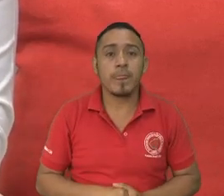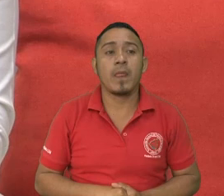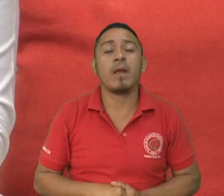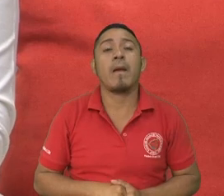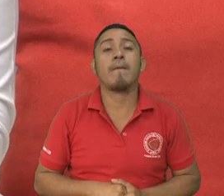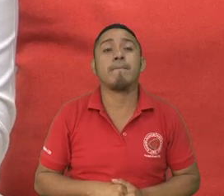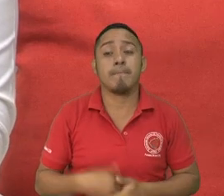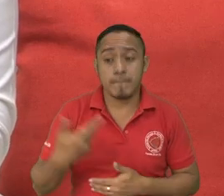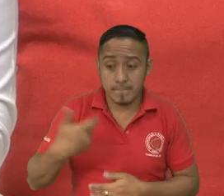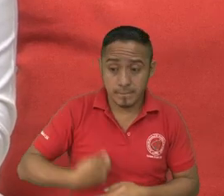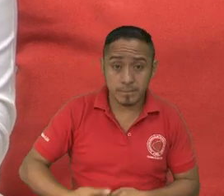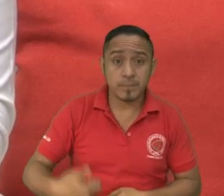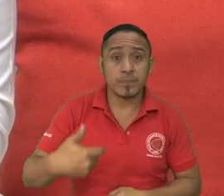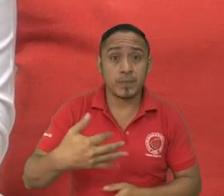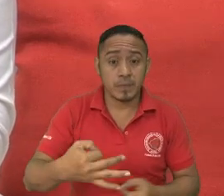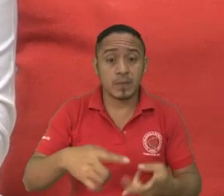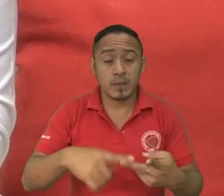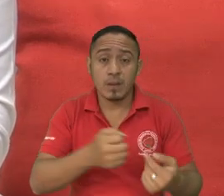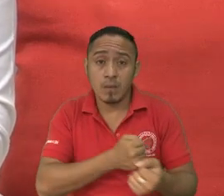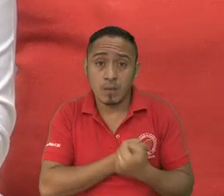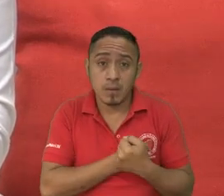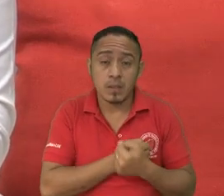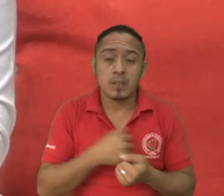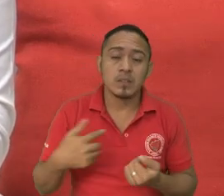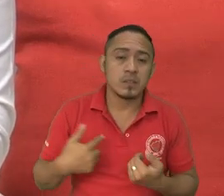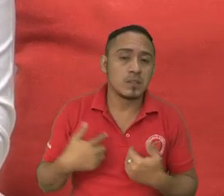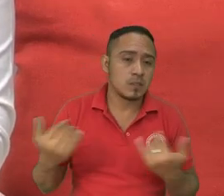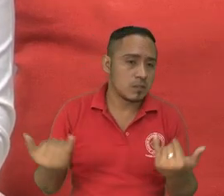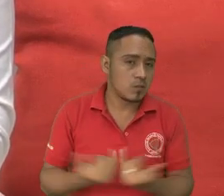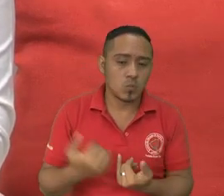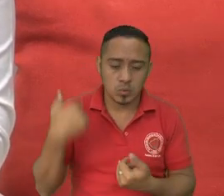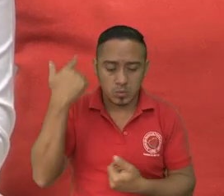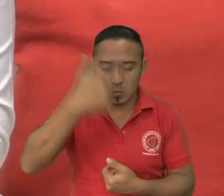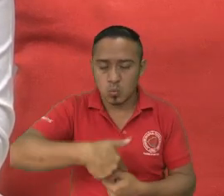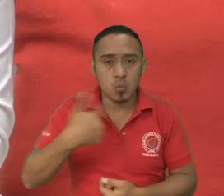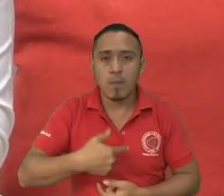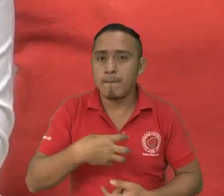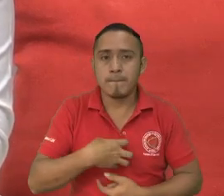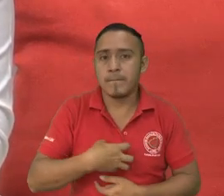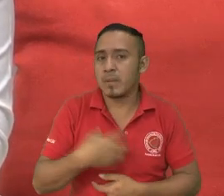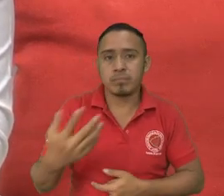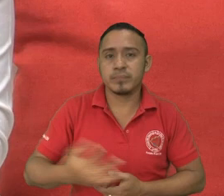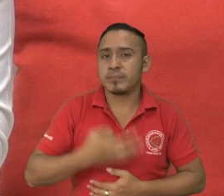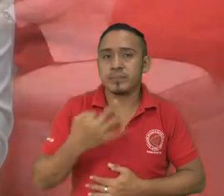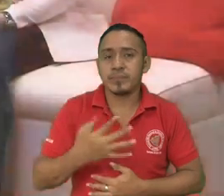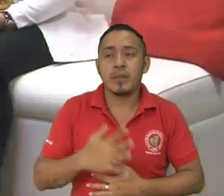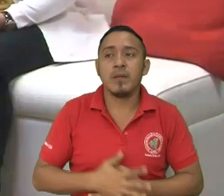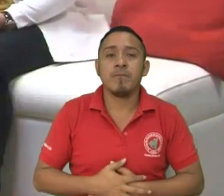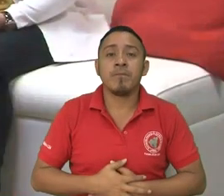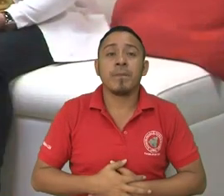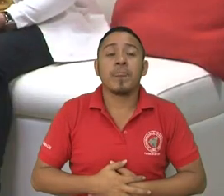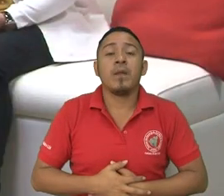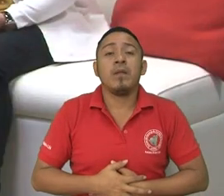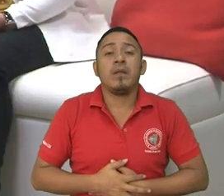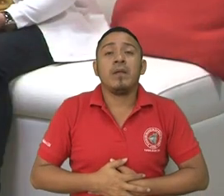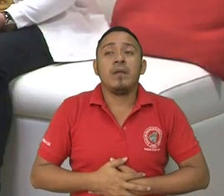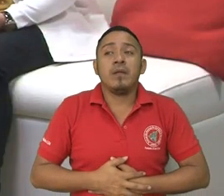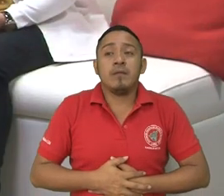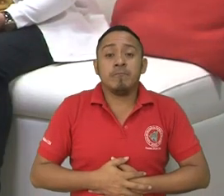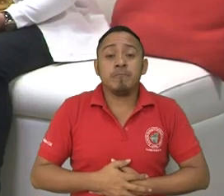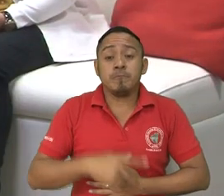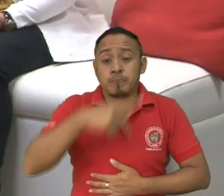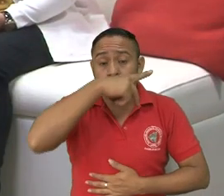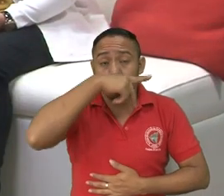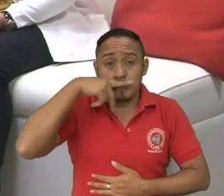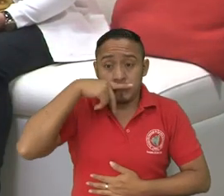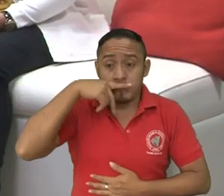Ser, amarse y valorarse como realmente él es. El que los padres le den responsabilidad a